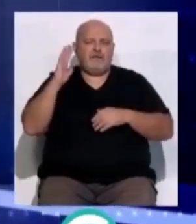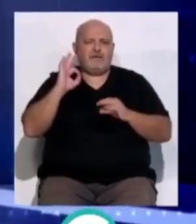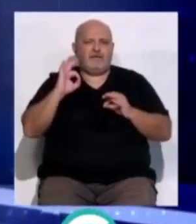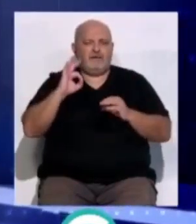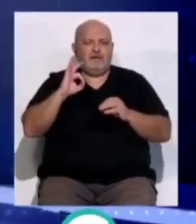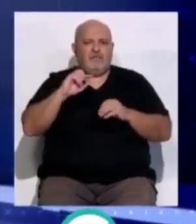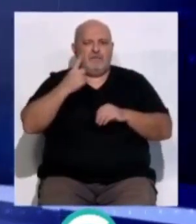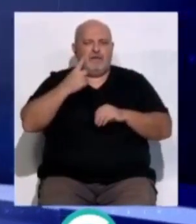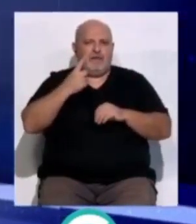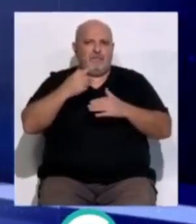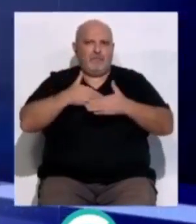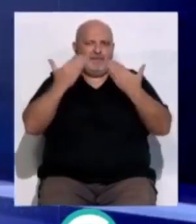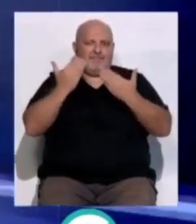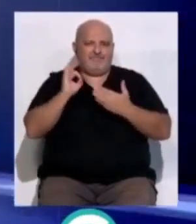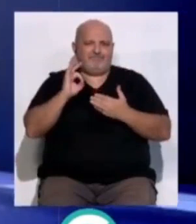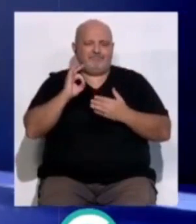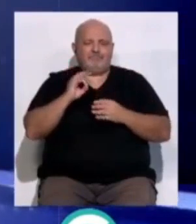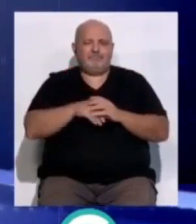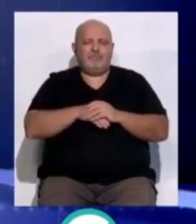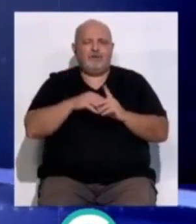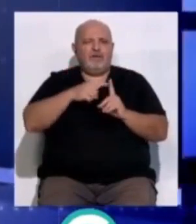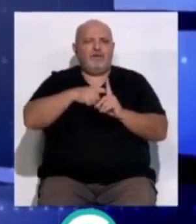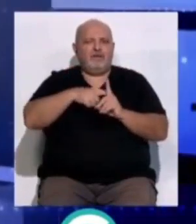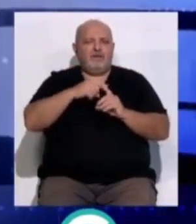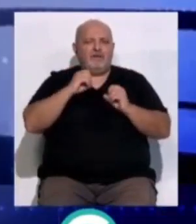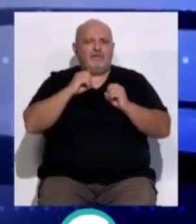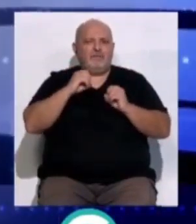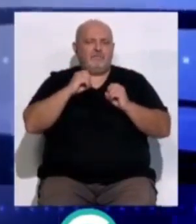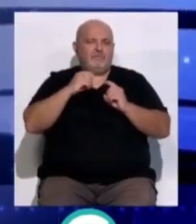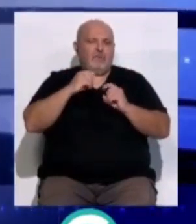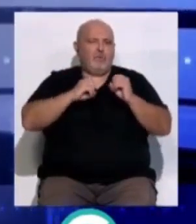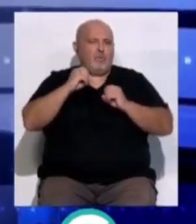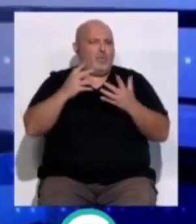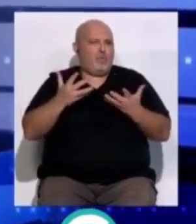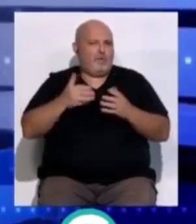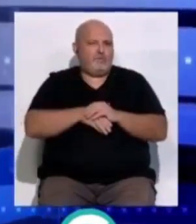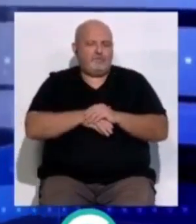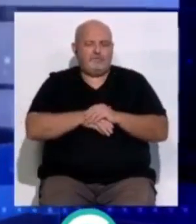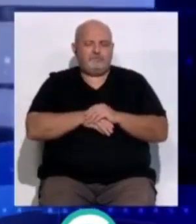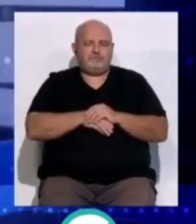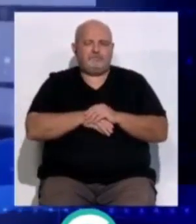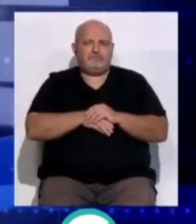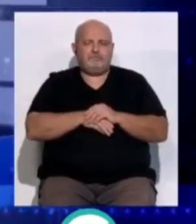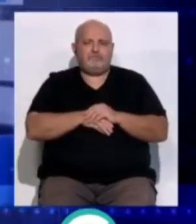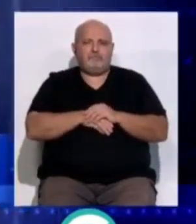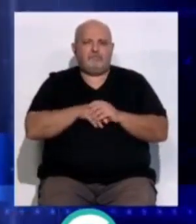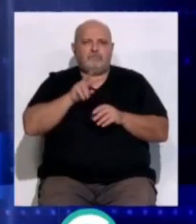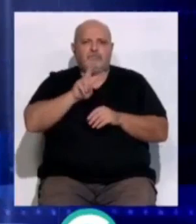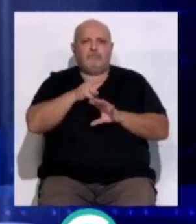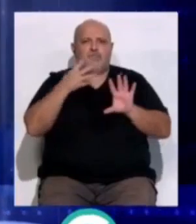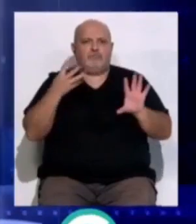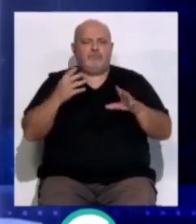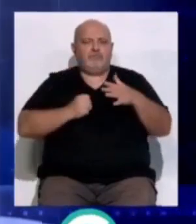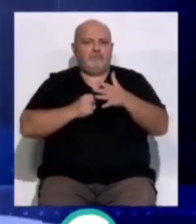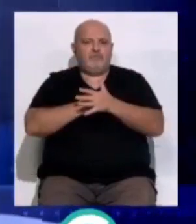a primeras horas del día. Los valores extremos en cuanto a las temperaturas variarán entre los 29 grados